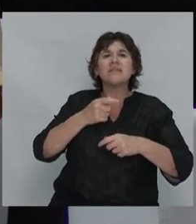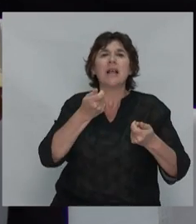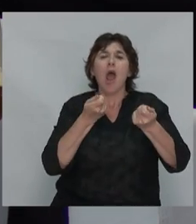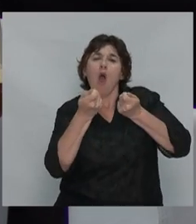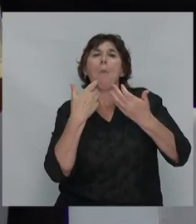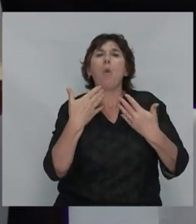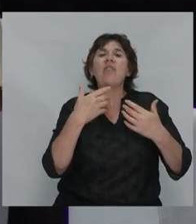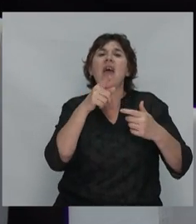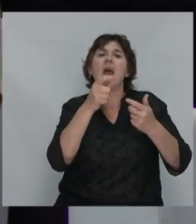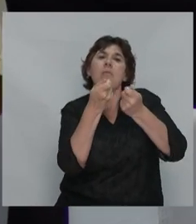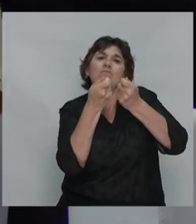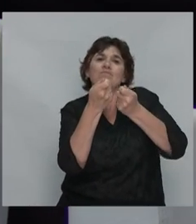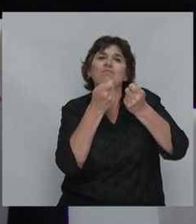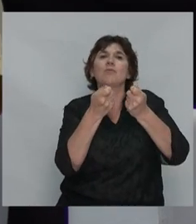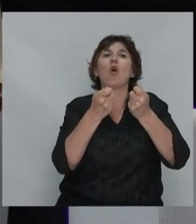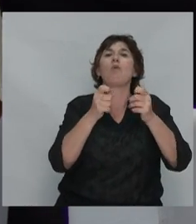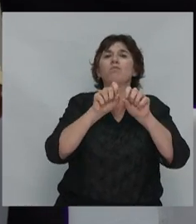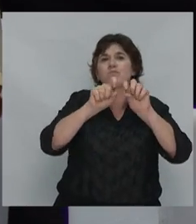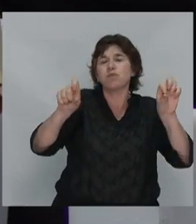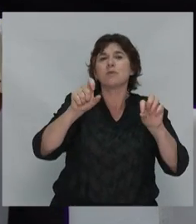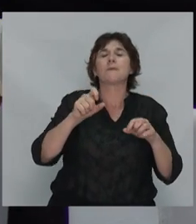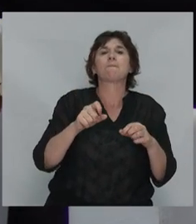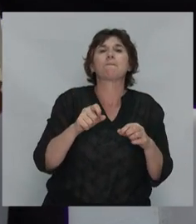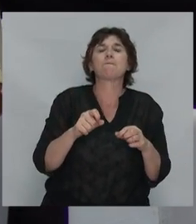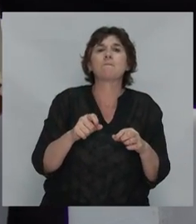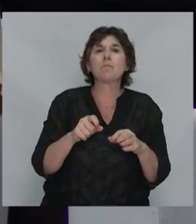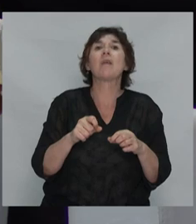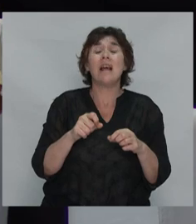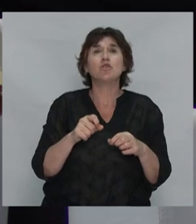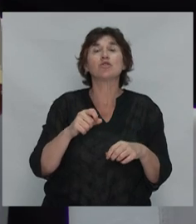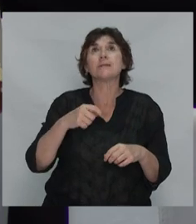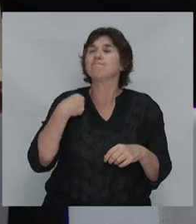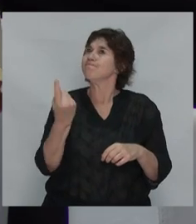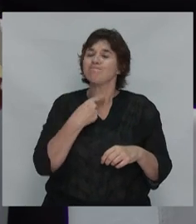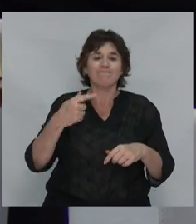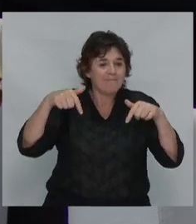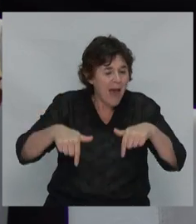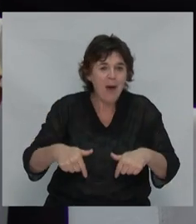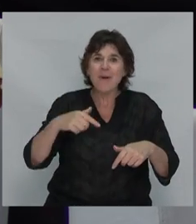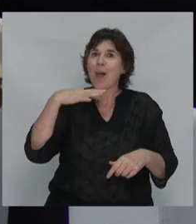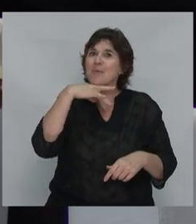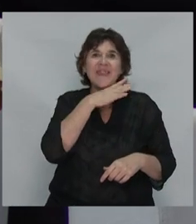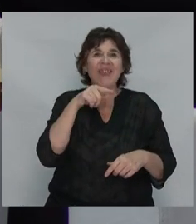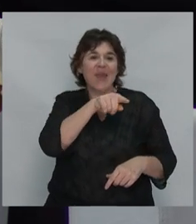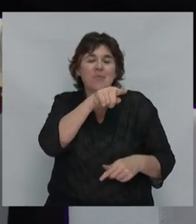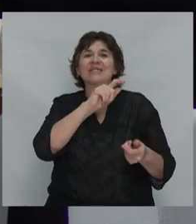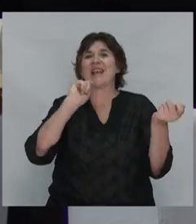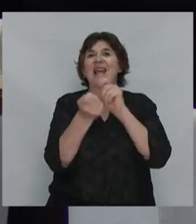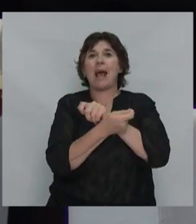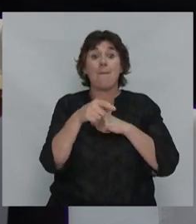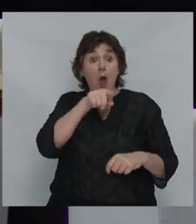actual y ahí tenemos su gran cosa que quizás no entendemos este cambio para mí es un gran desafío a la